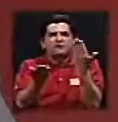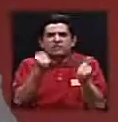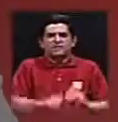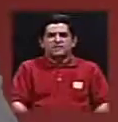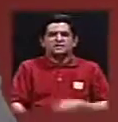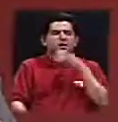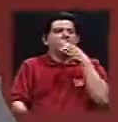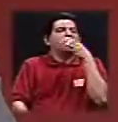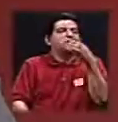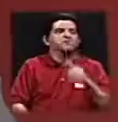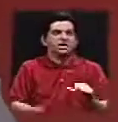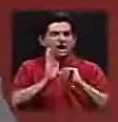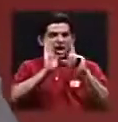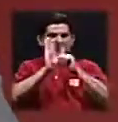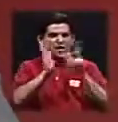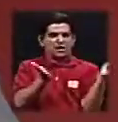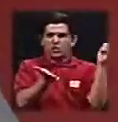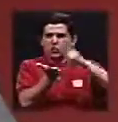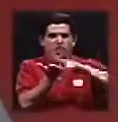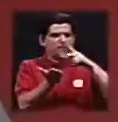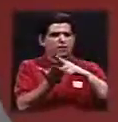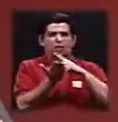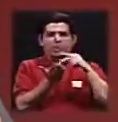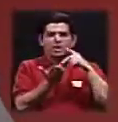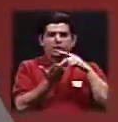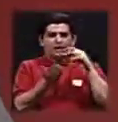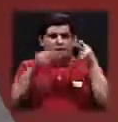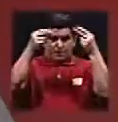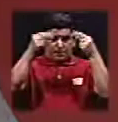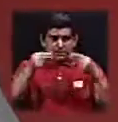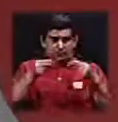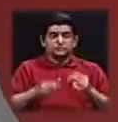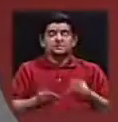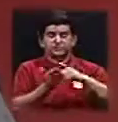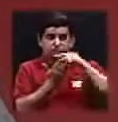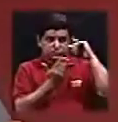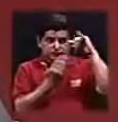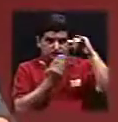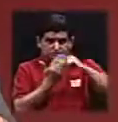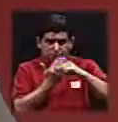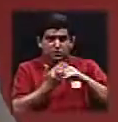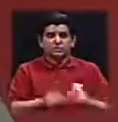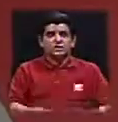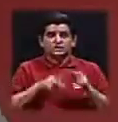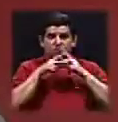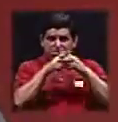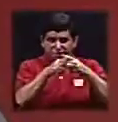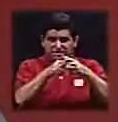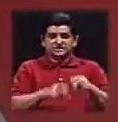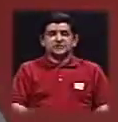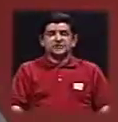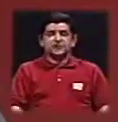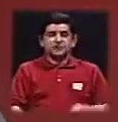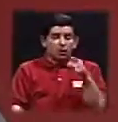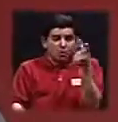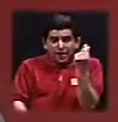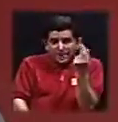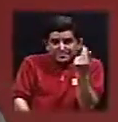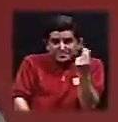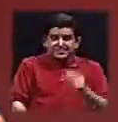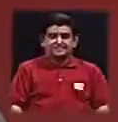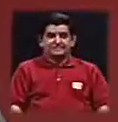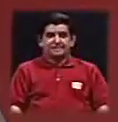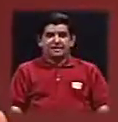o sugerir que la Asamblea no apruebe el préstamo, porque es un dinero